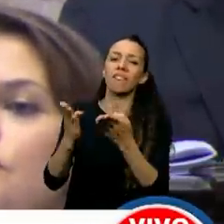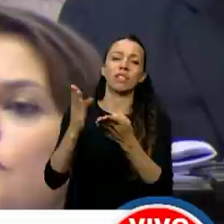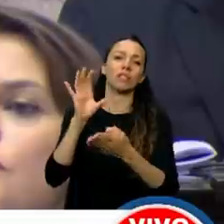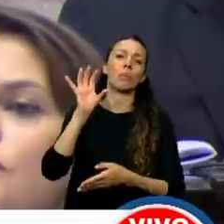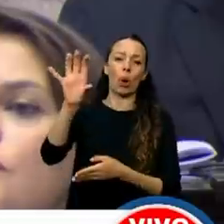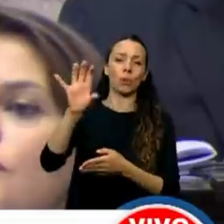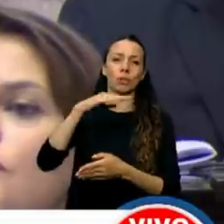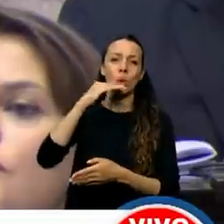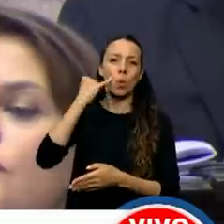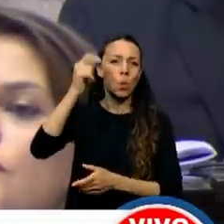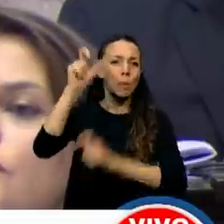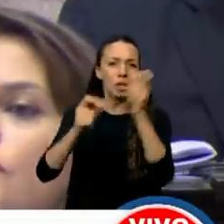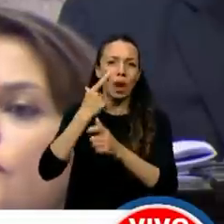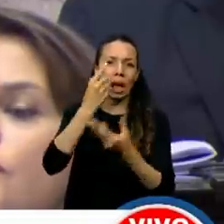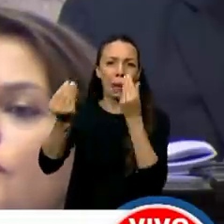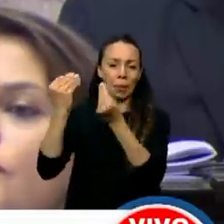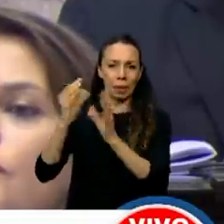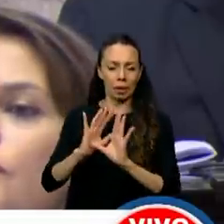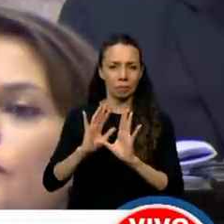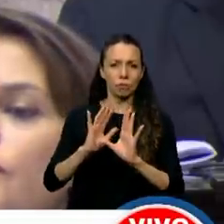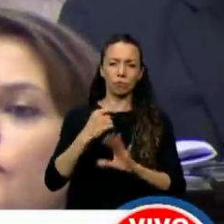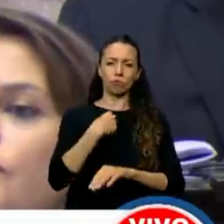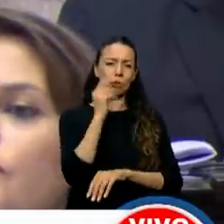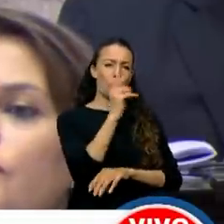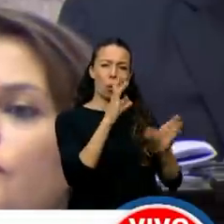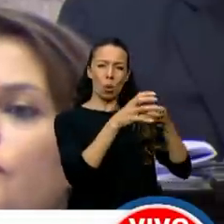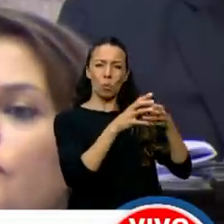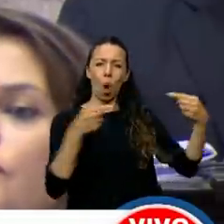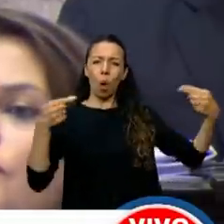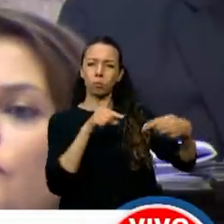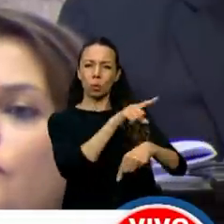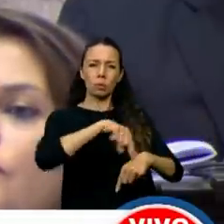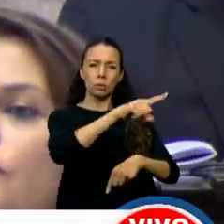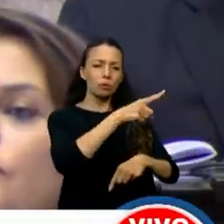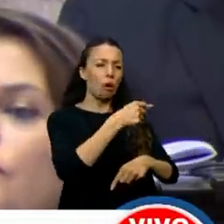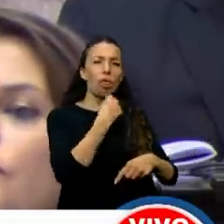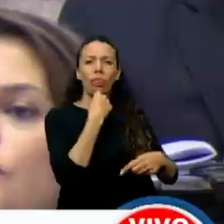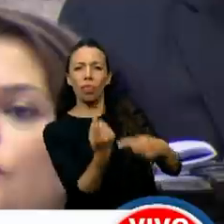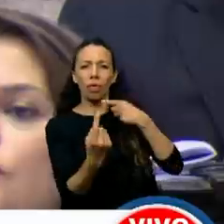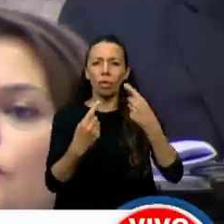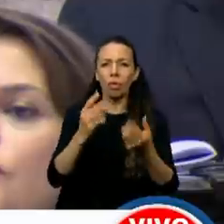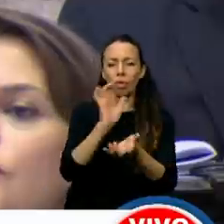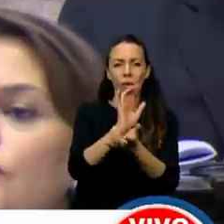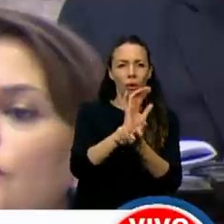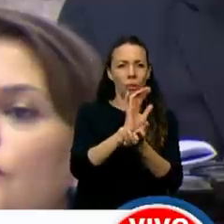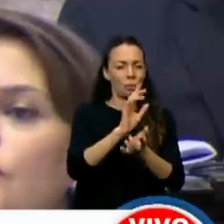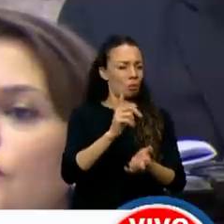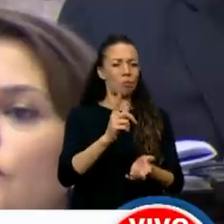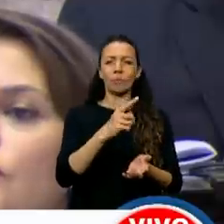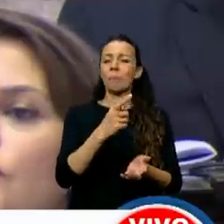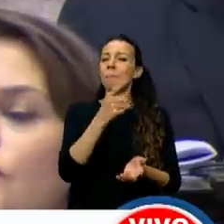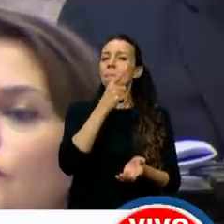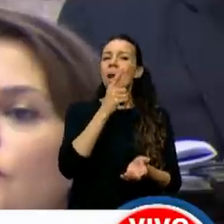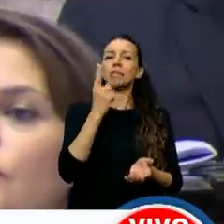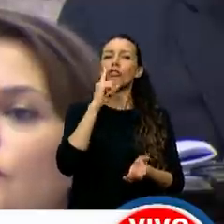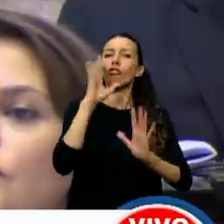sorprenderme los planteos de la oposición que hablan desconociendo el momento inédito que vive el mundo de recesión pero